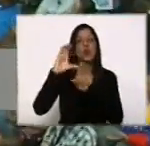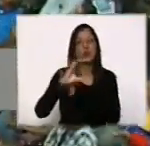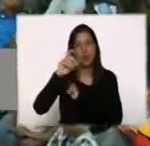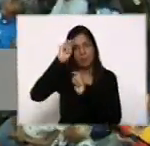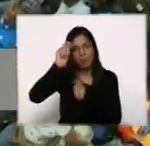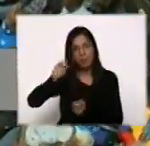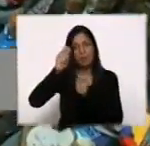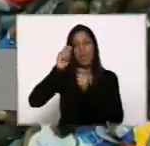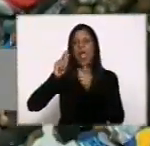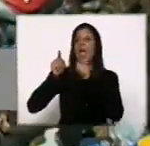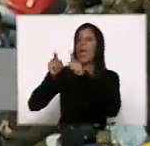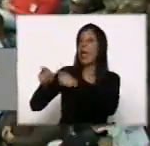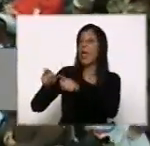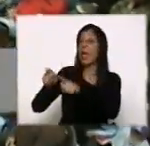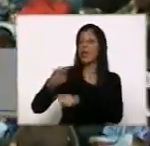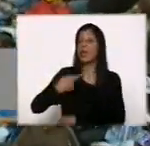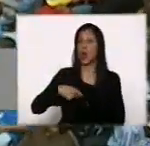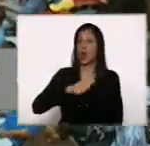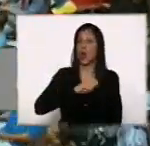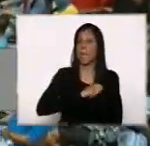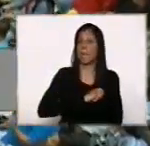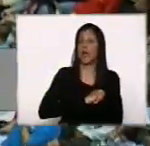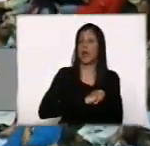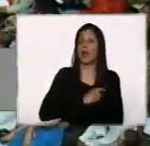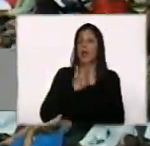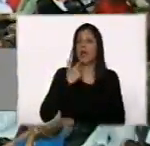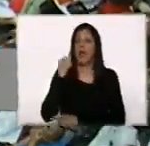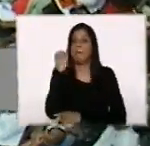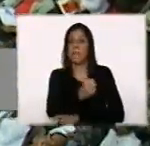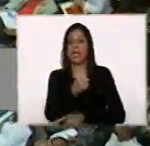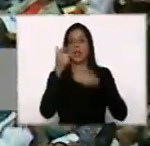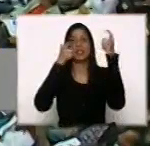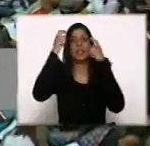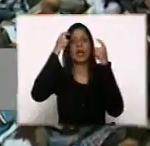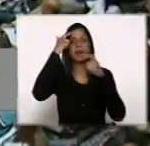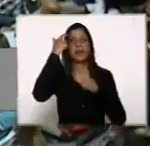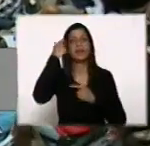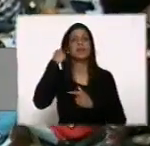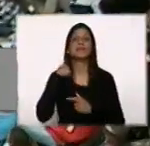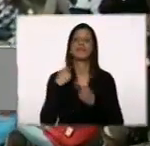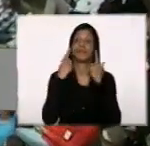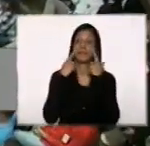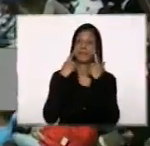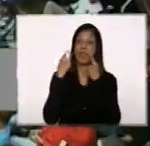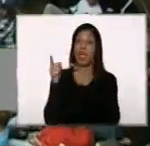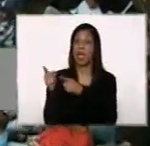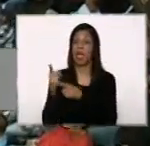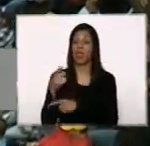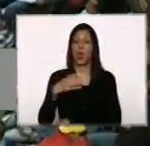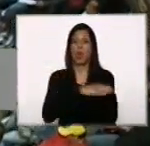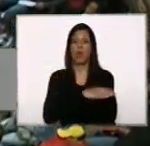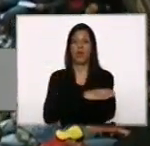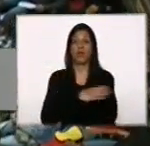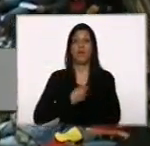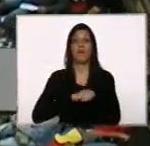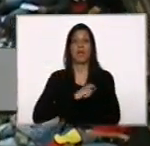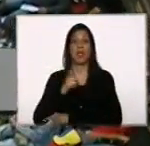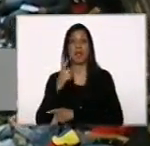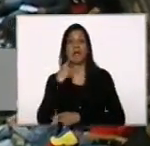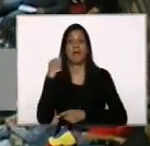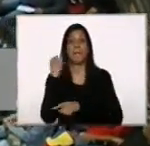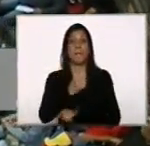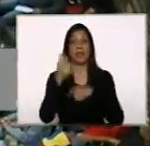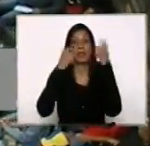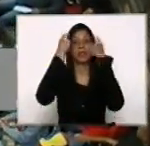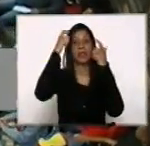Pero ellos mataron a Chávez, a Diosdado. Ellos mataron a Chávez. Diosdado me invita mañana a Pelmazo,